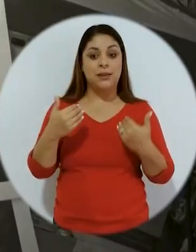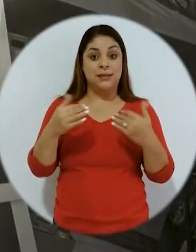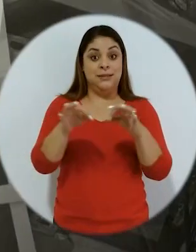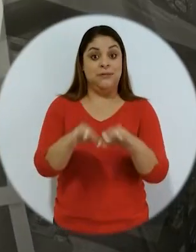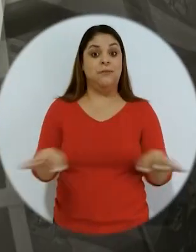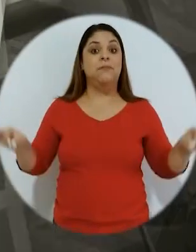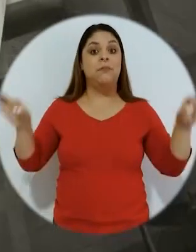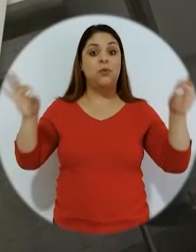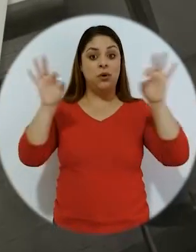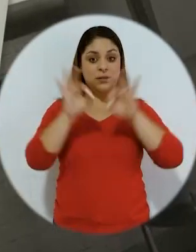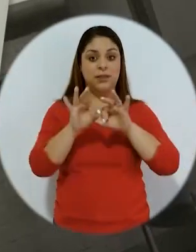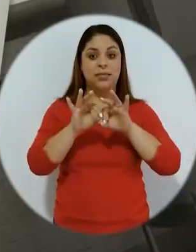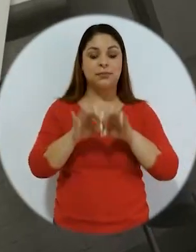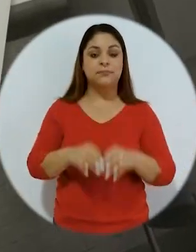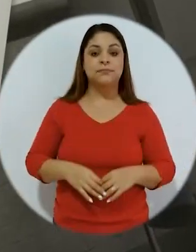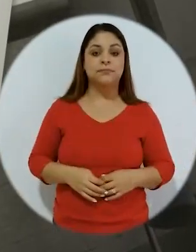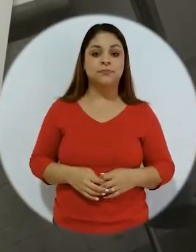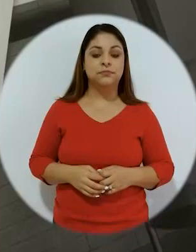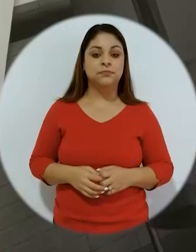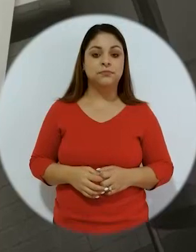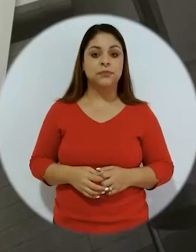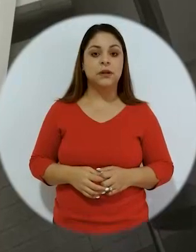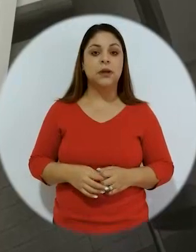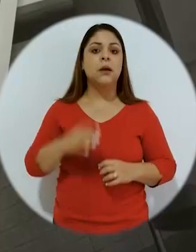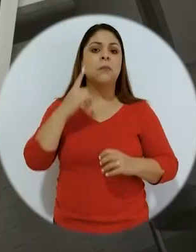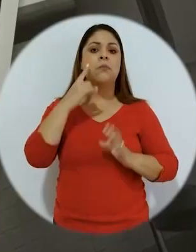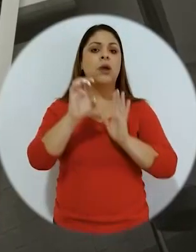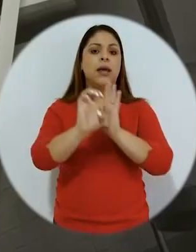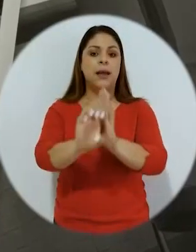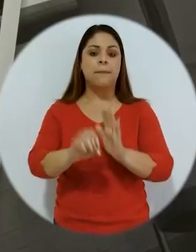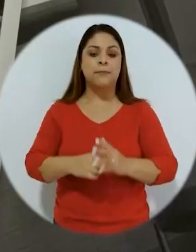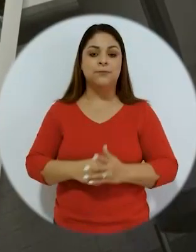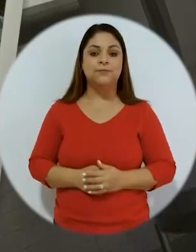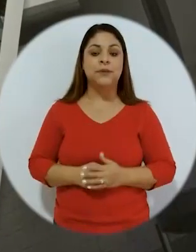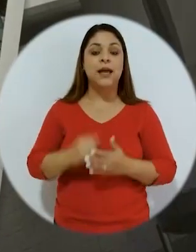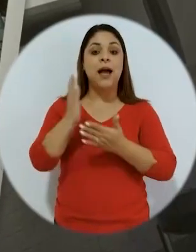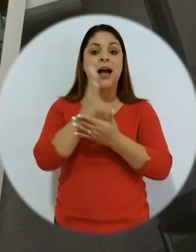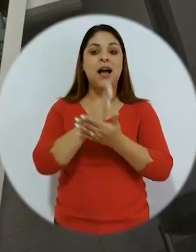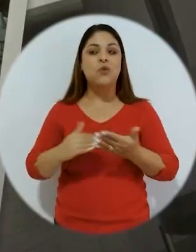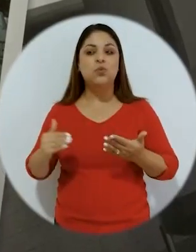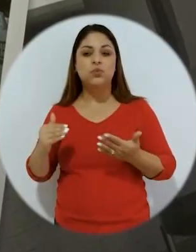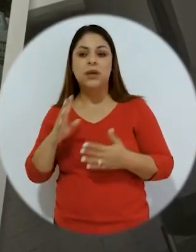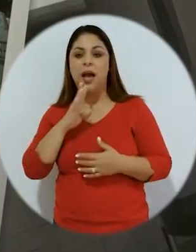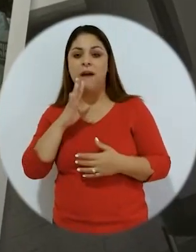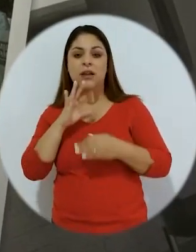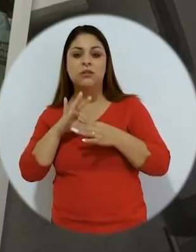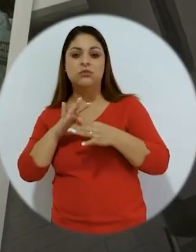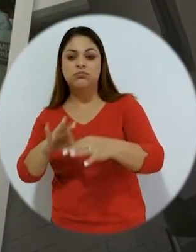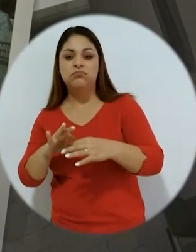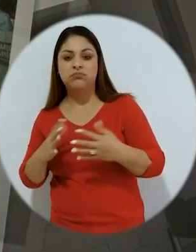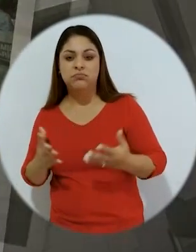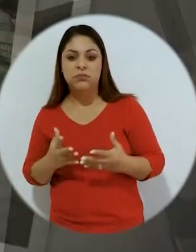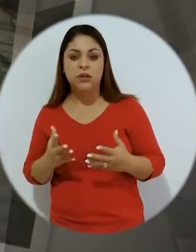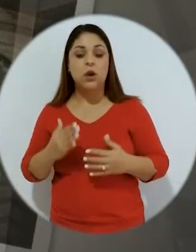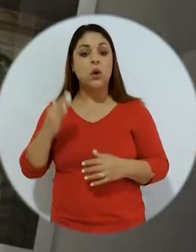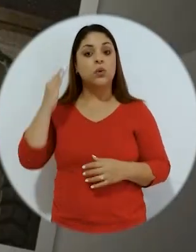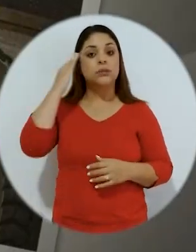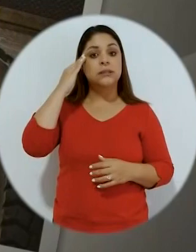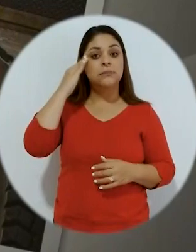o los desafíos culturales son importantísimos. Eh, por ejemplo, algunos tienen que ver